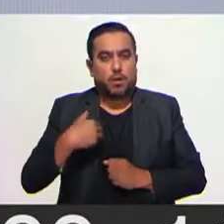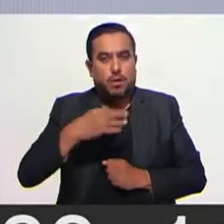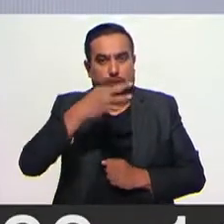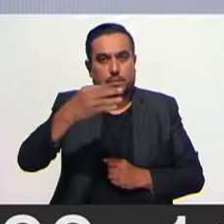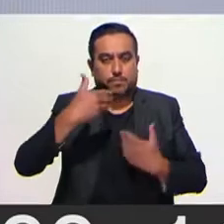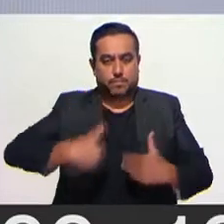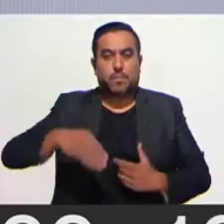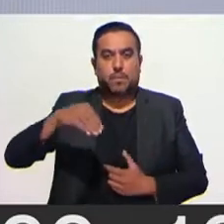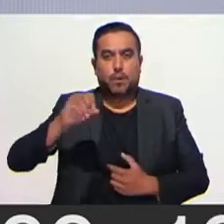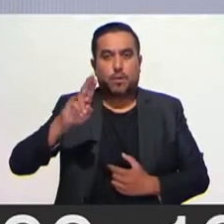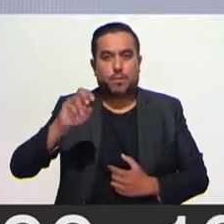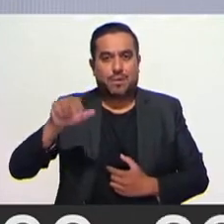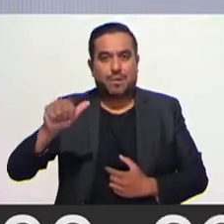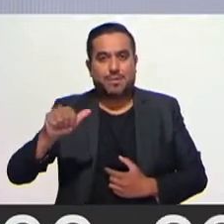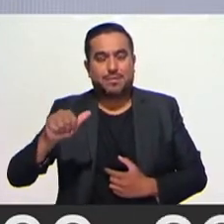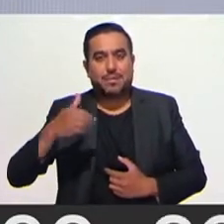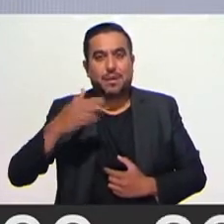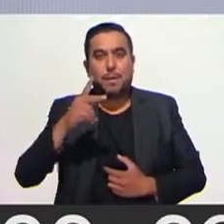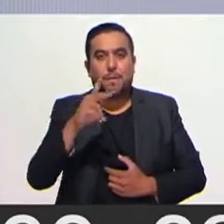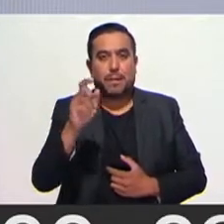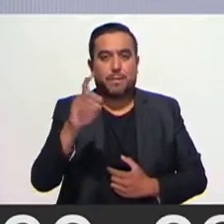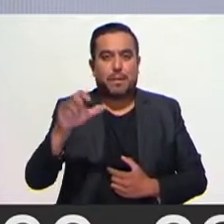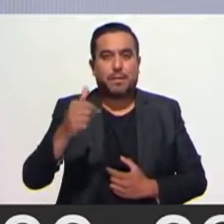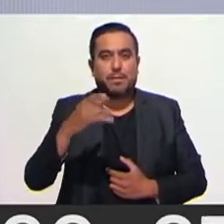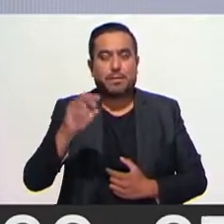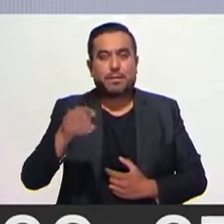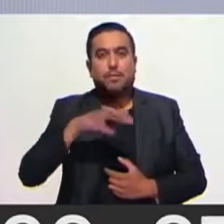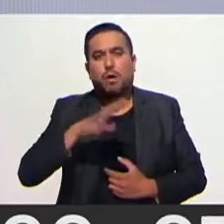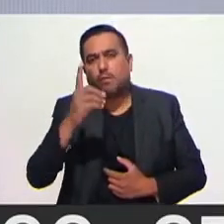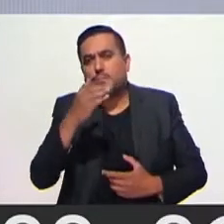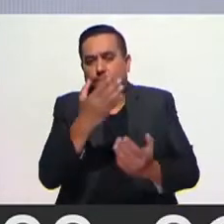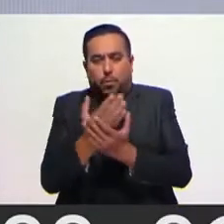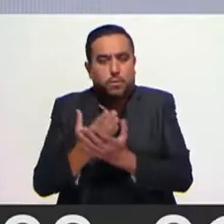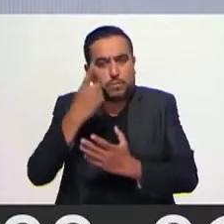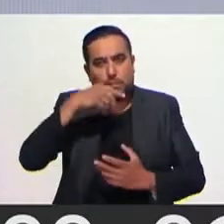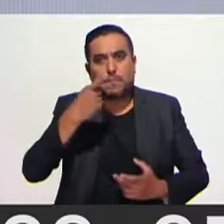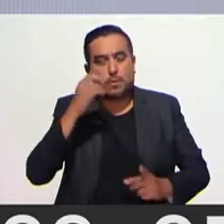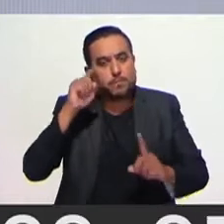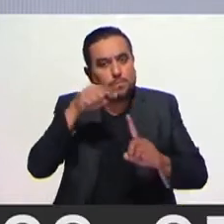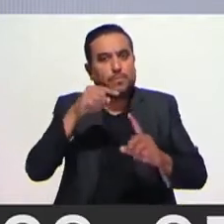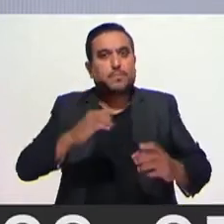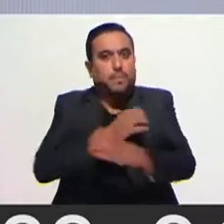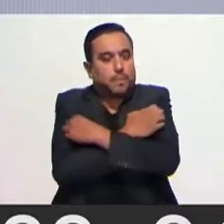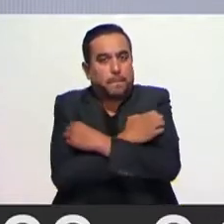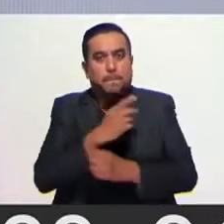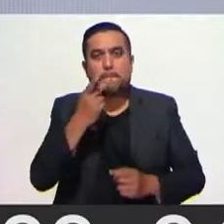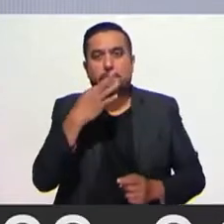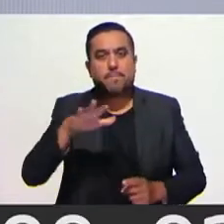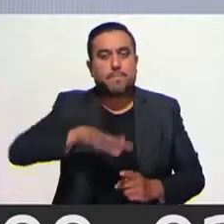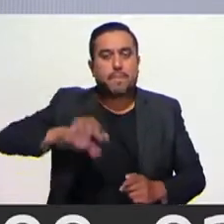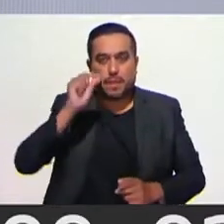Morena, con Pepe Aguirre, estamos en una campaña de propuestas, una campaña comprometidos con la educación, una campaña con que